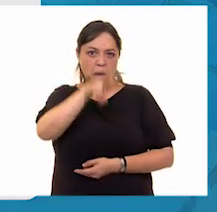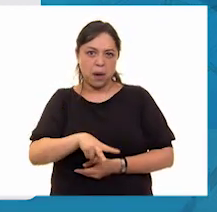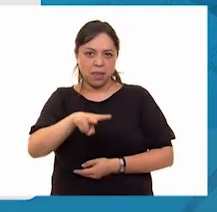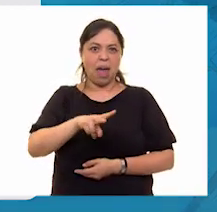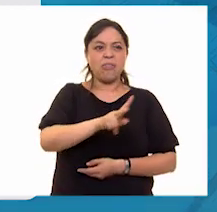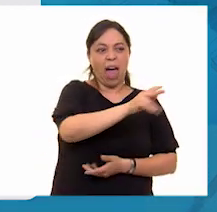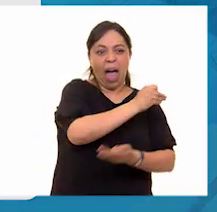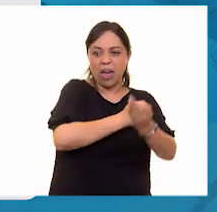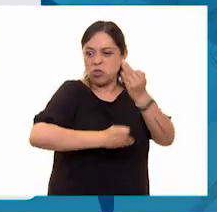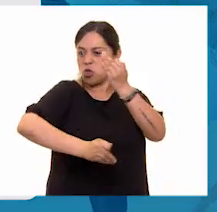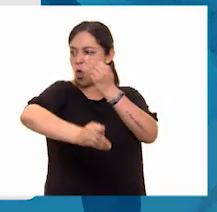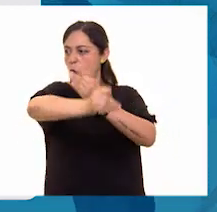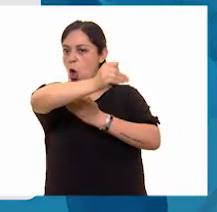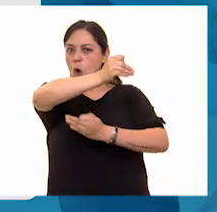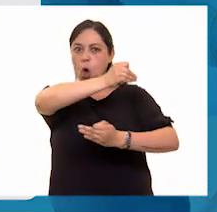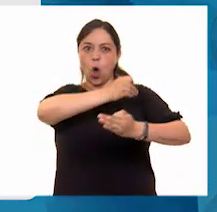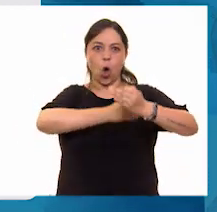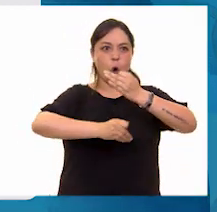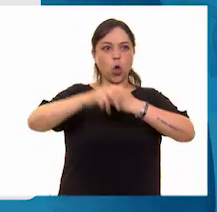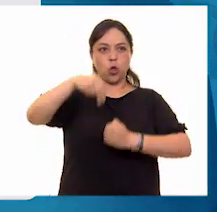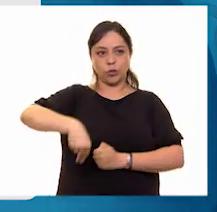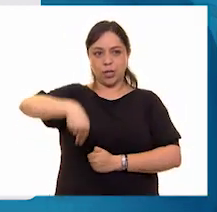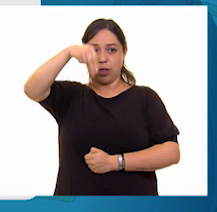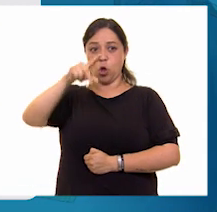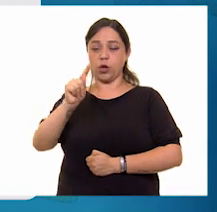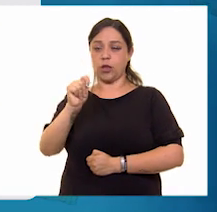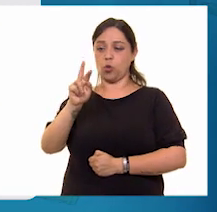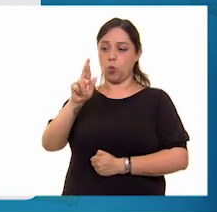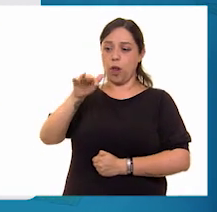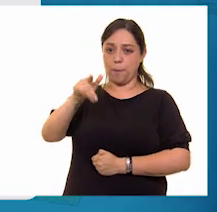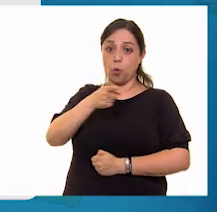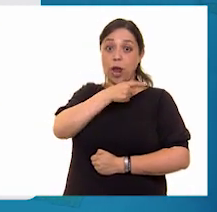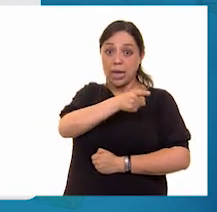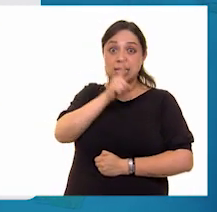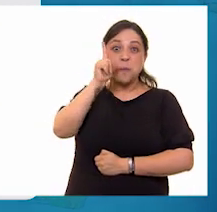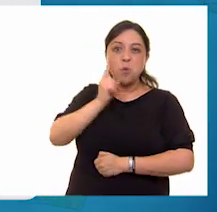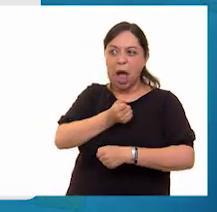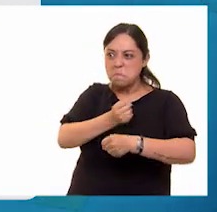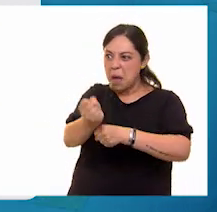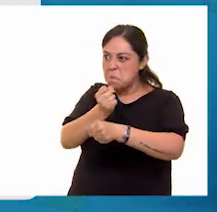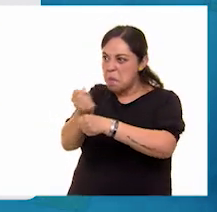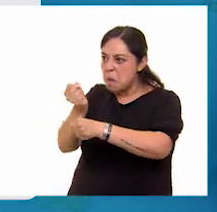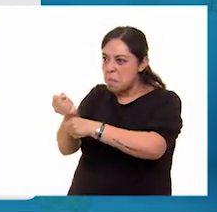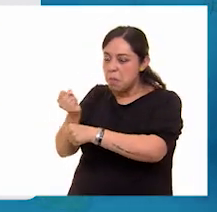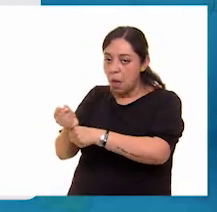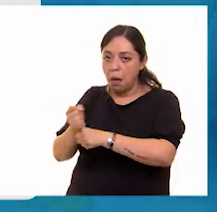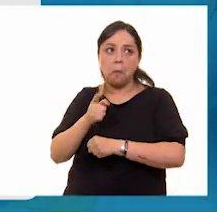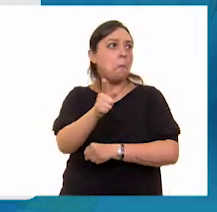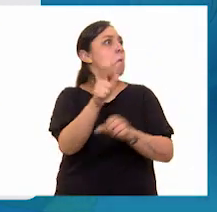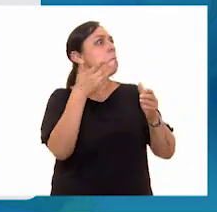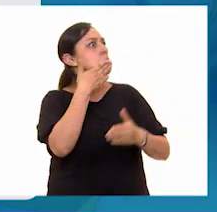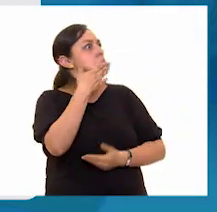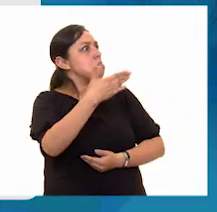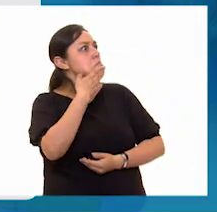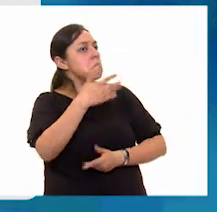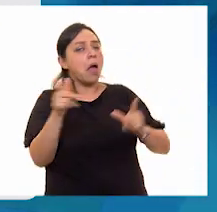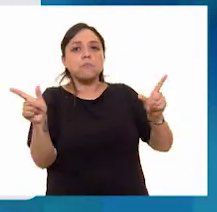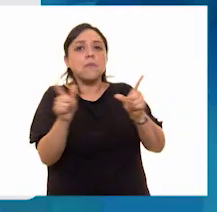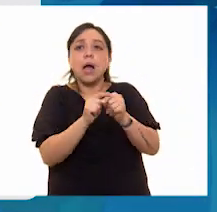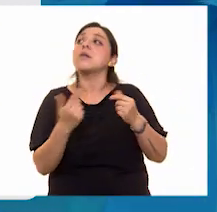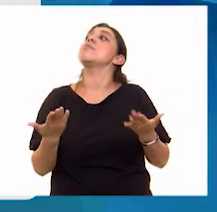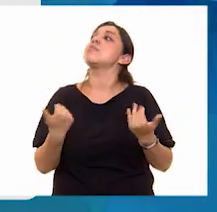los habitantes del norte de Turambul. ¡Wow! Eso está súper genial, María. ¿Y qué